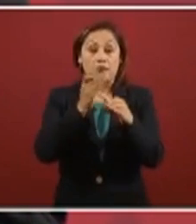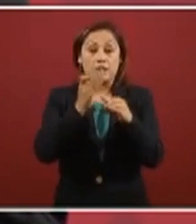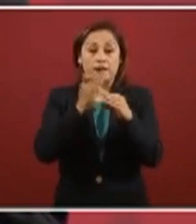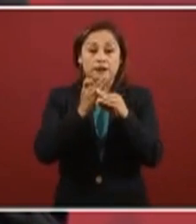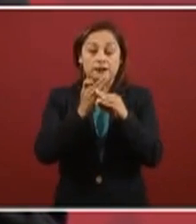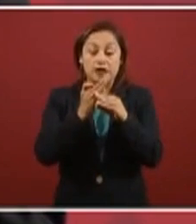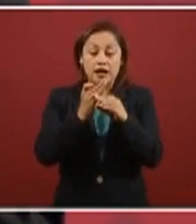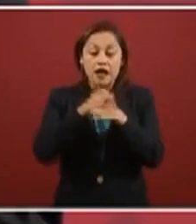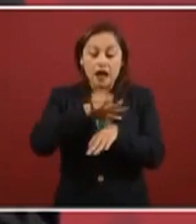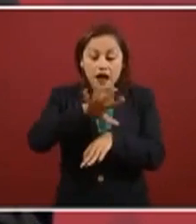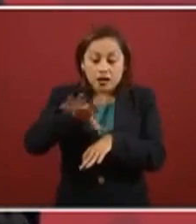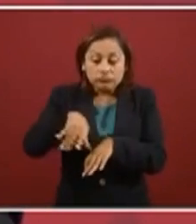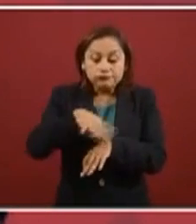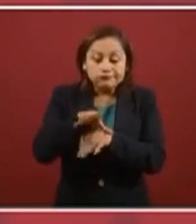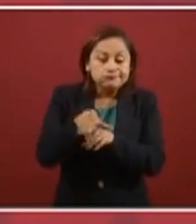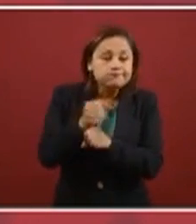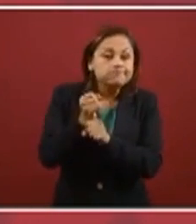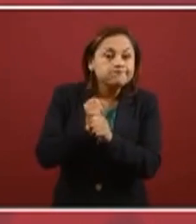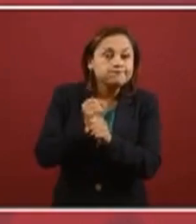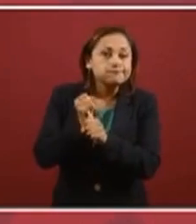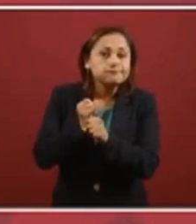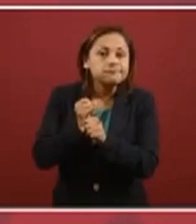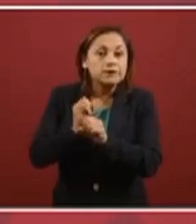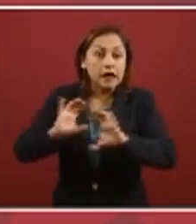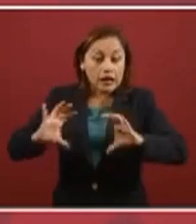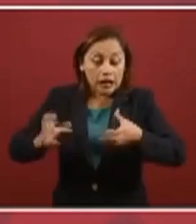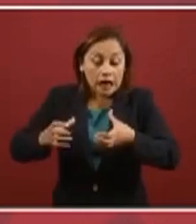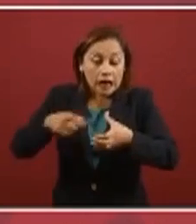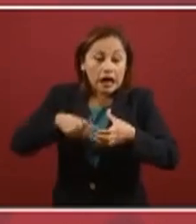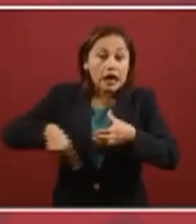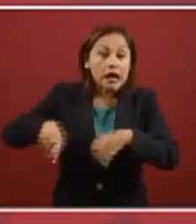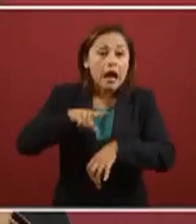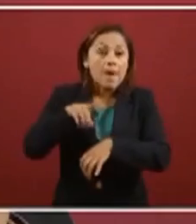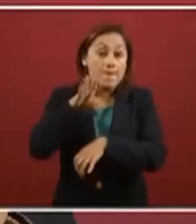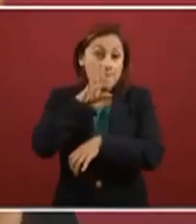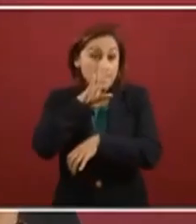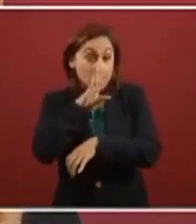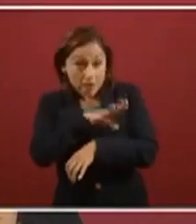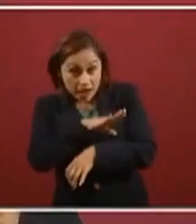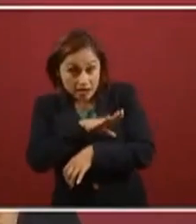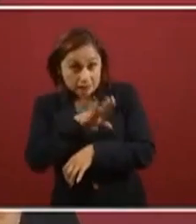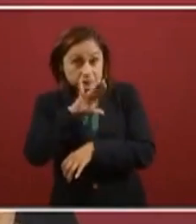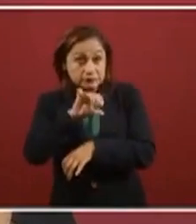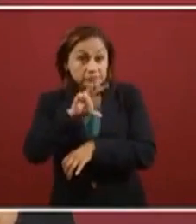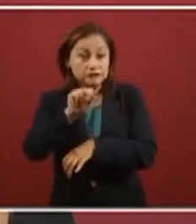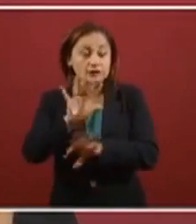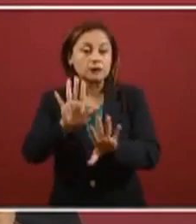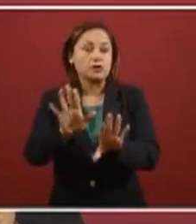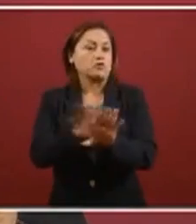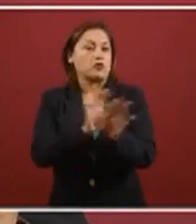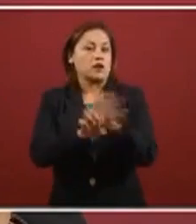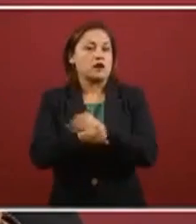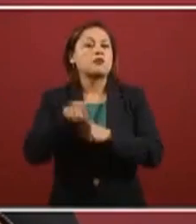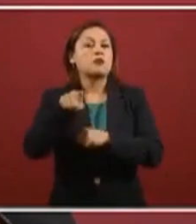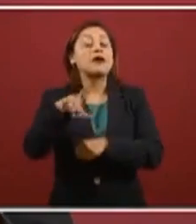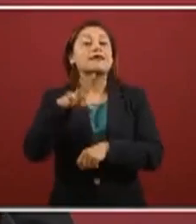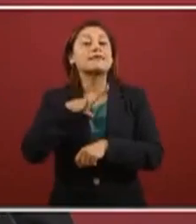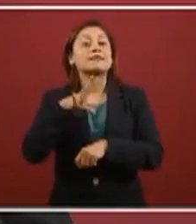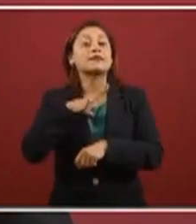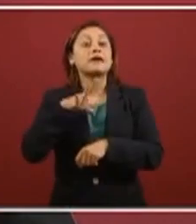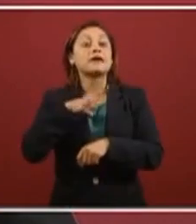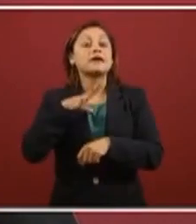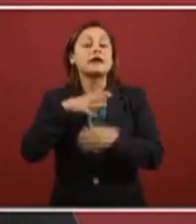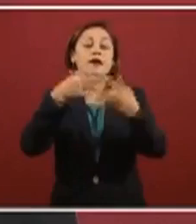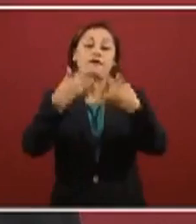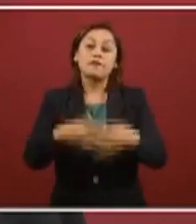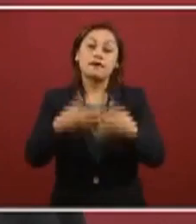estuvo mal, porque tienen una planta, por ejemplo, de polietileno